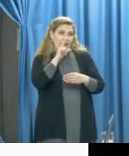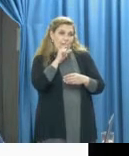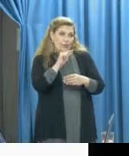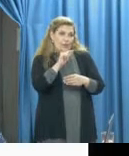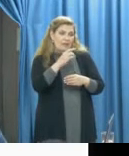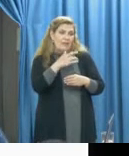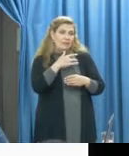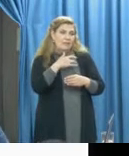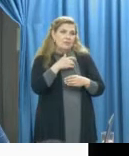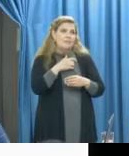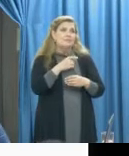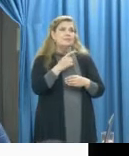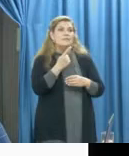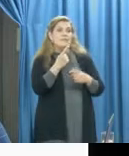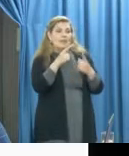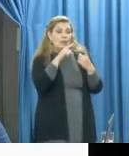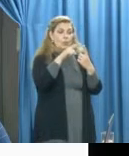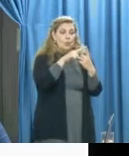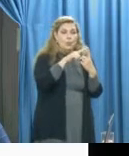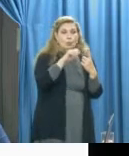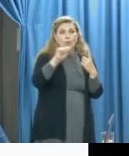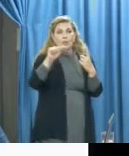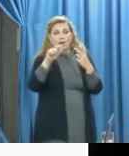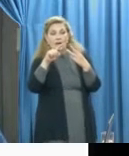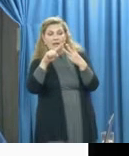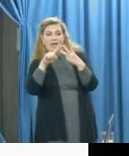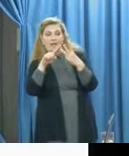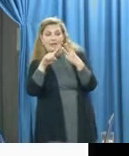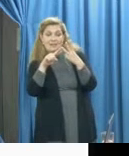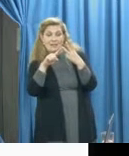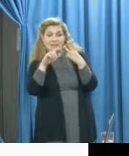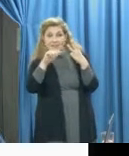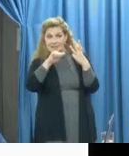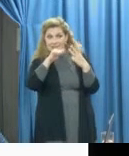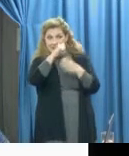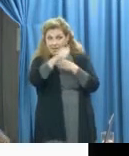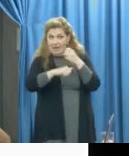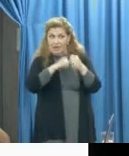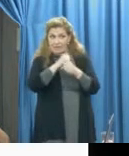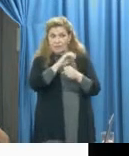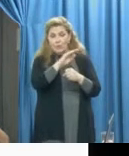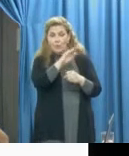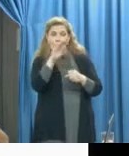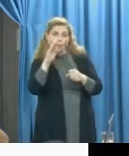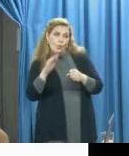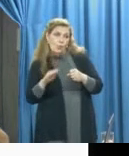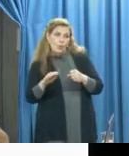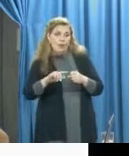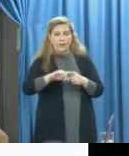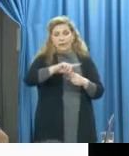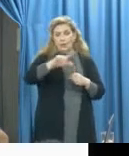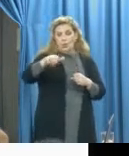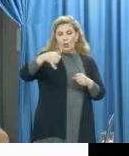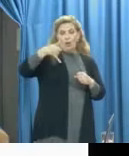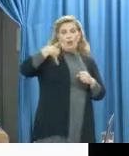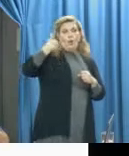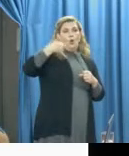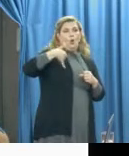Muchos de ellos mueren de 1 a 3 años, los que tienen este síndrome. Y luego en la